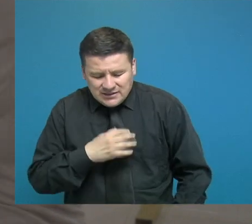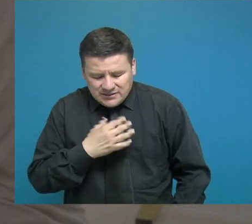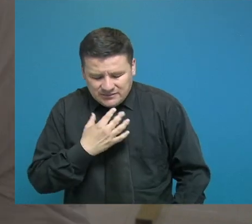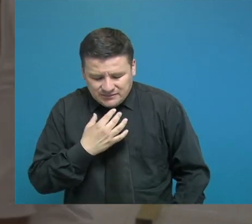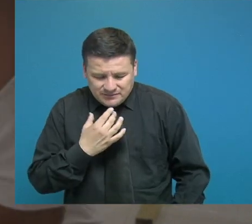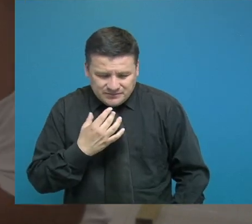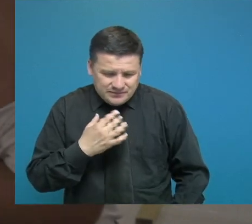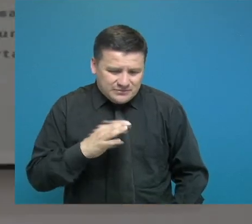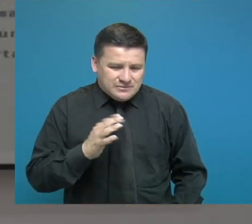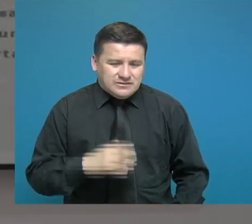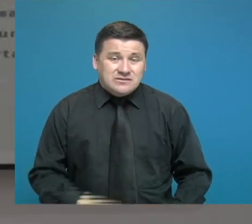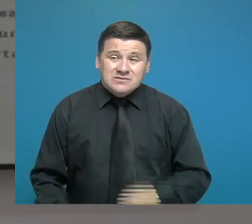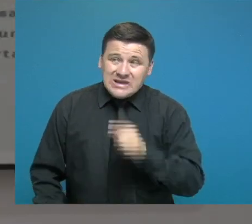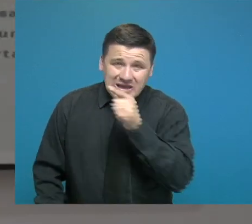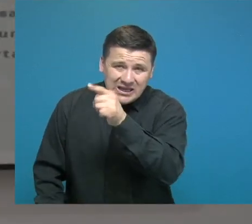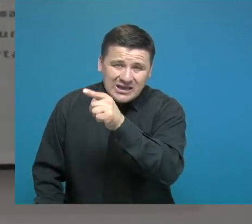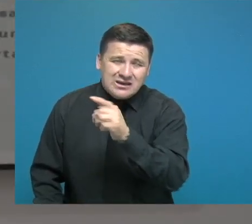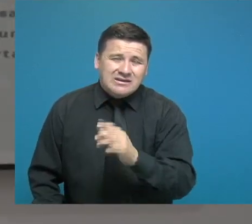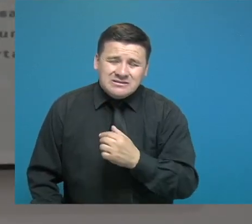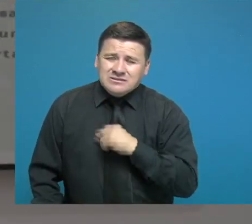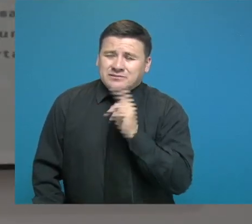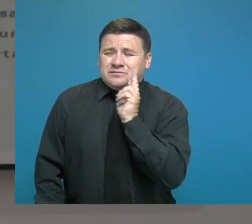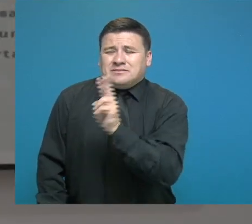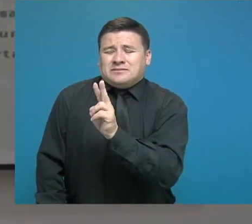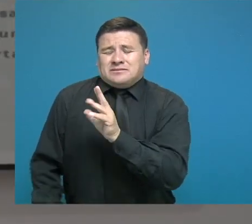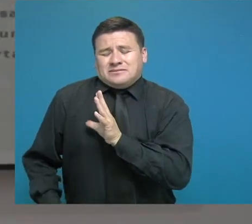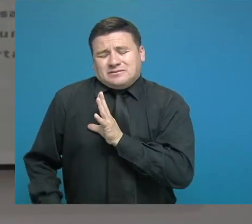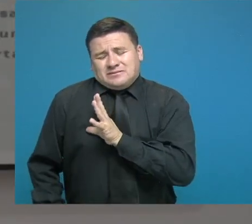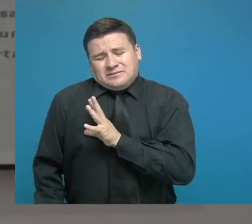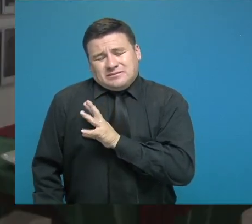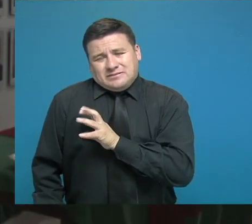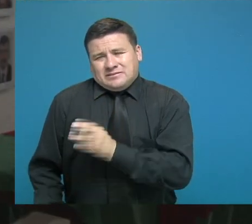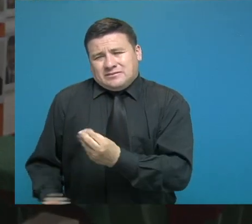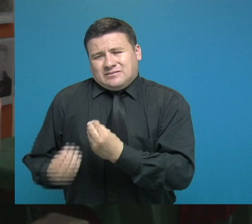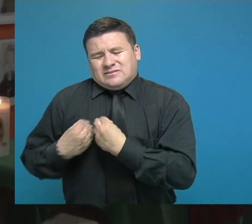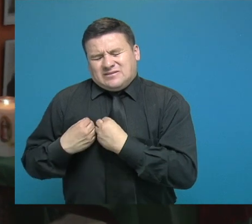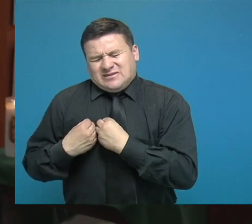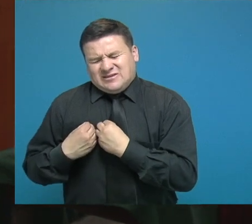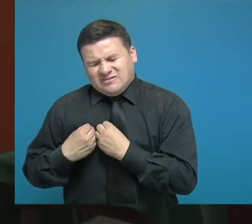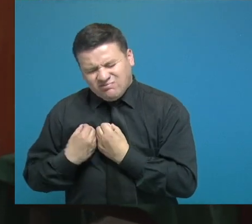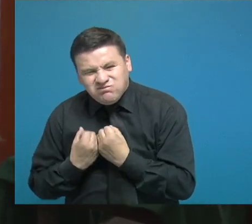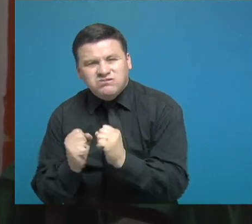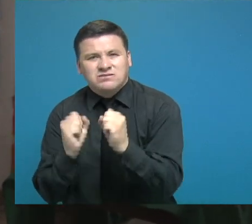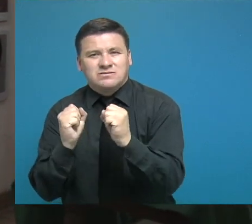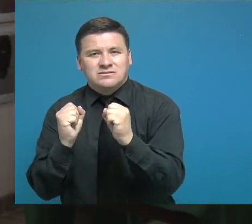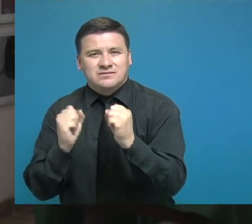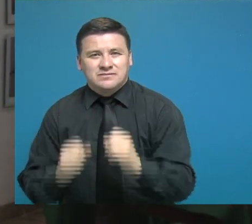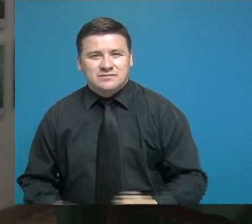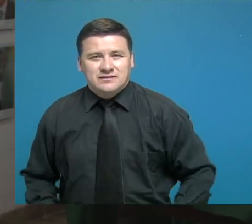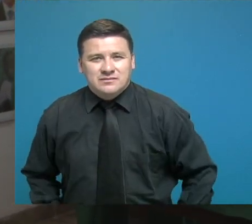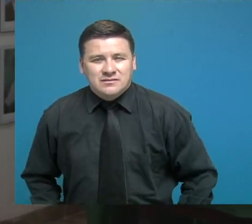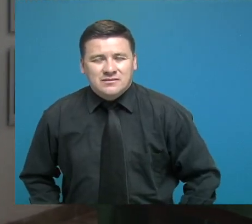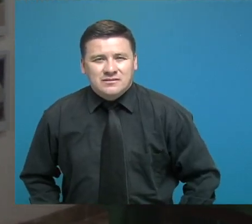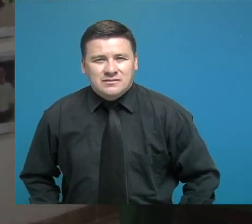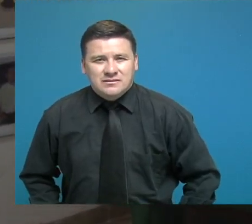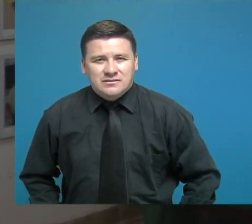horrible. Pero yo creo que yo al verlo ahí, él me dio esa fuerza.